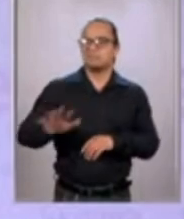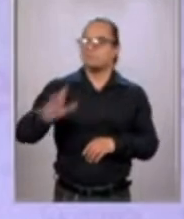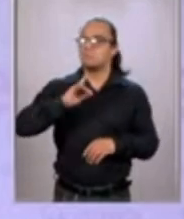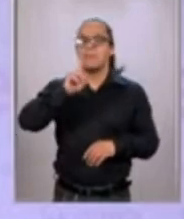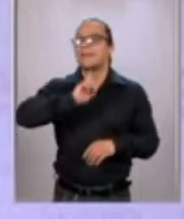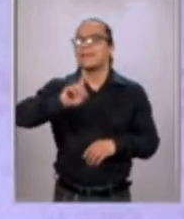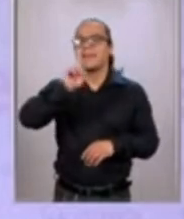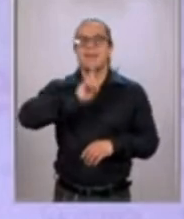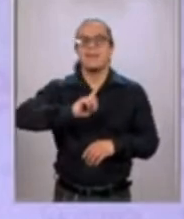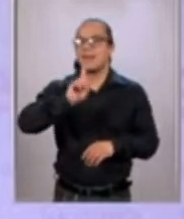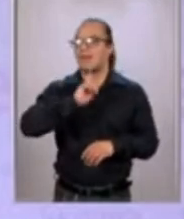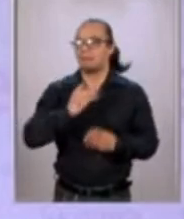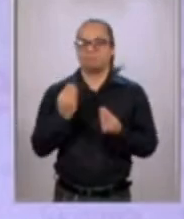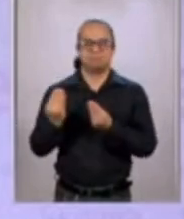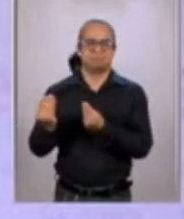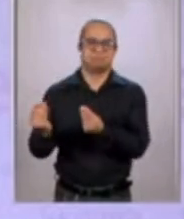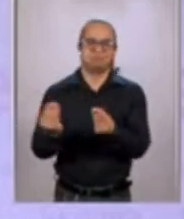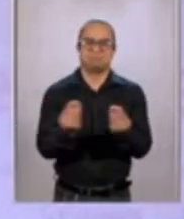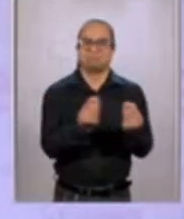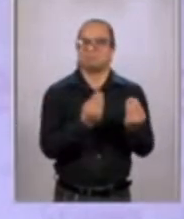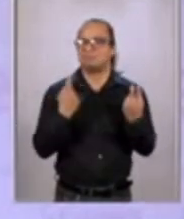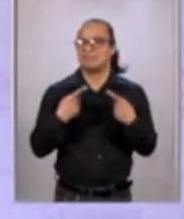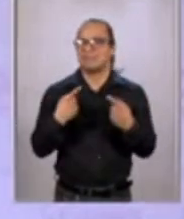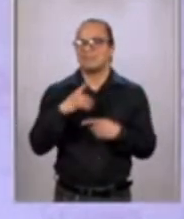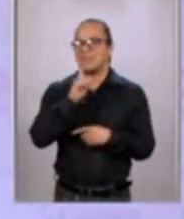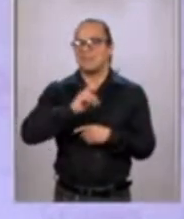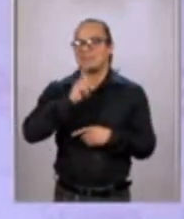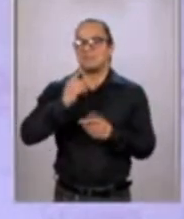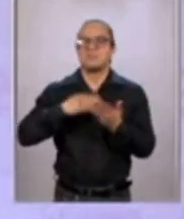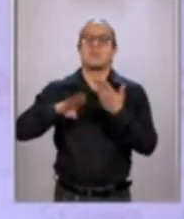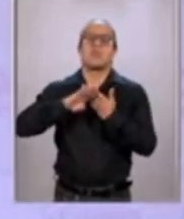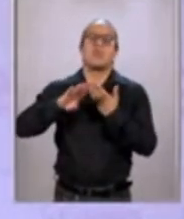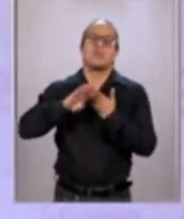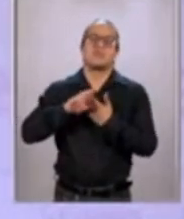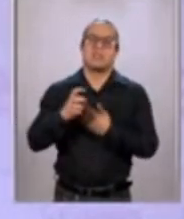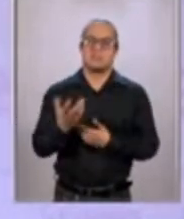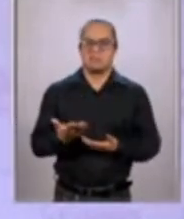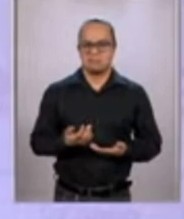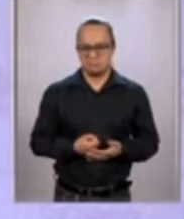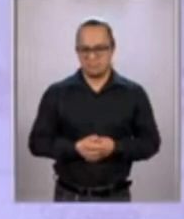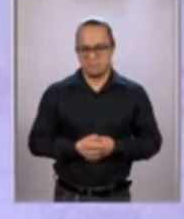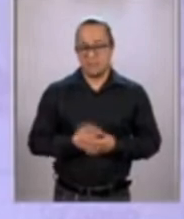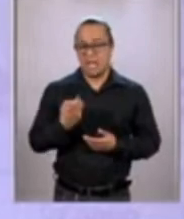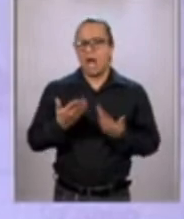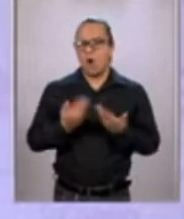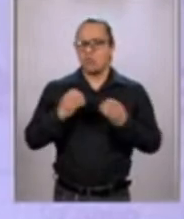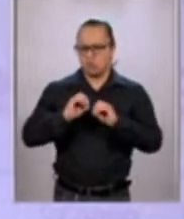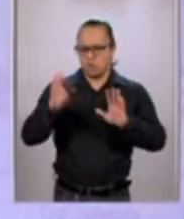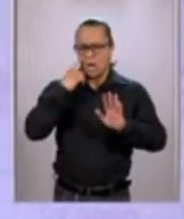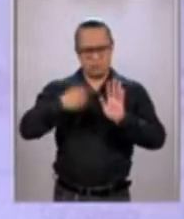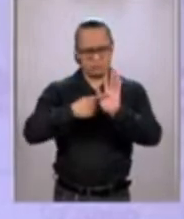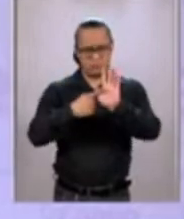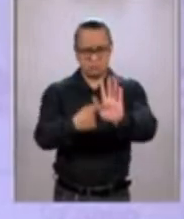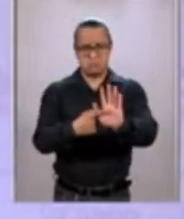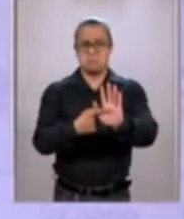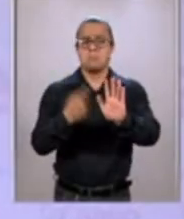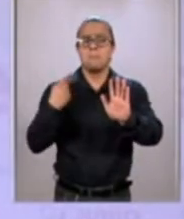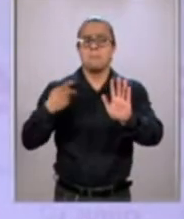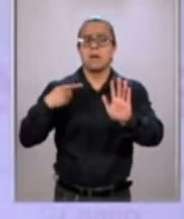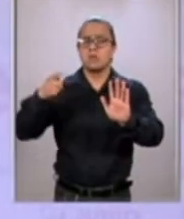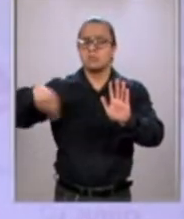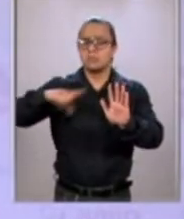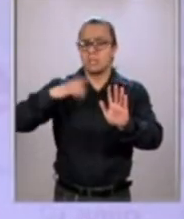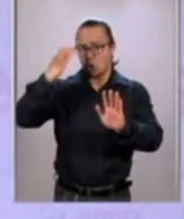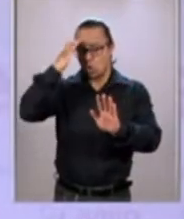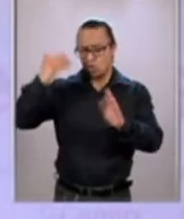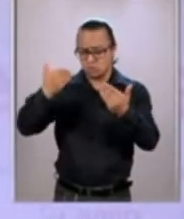se han estado increpando muchas situaciones acerca de mi persona y yo lo que nunca quiero aclarar es que la gente que me conoce los ciudadanos que me